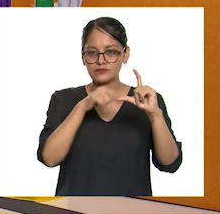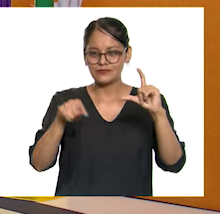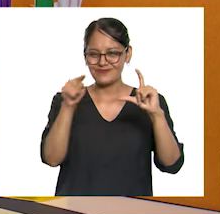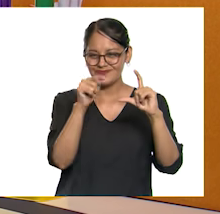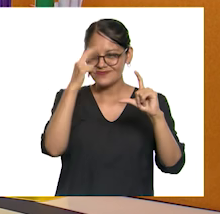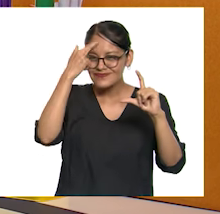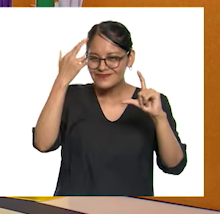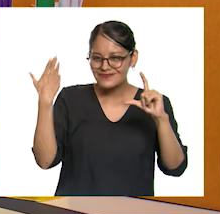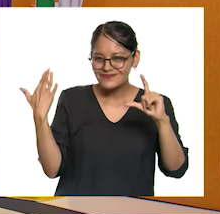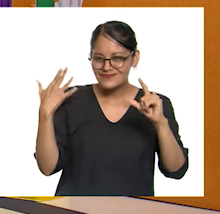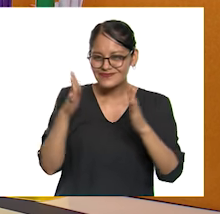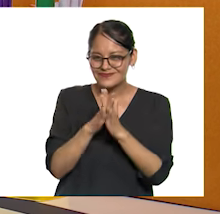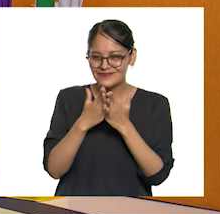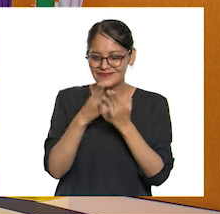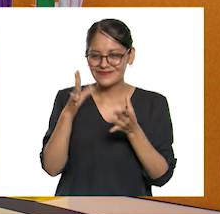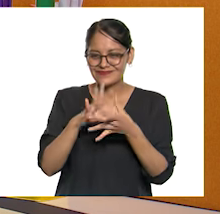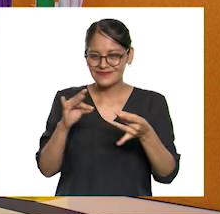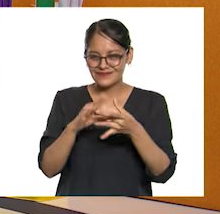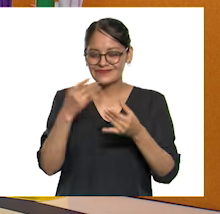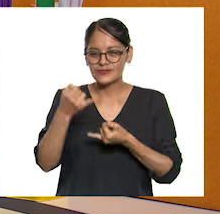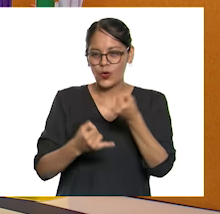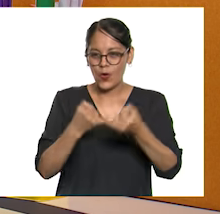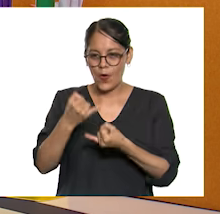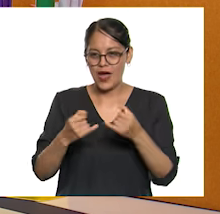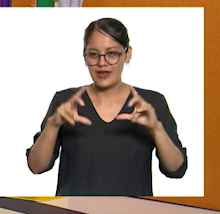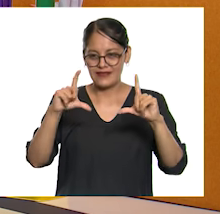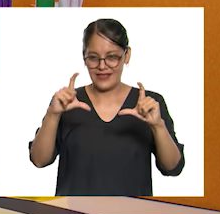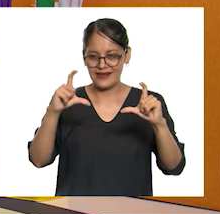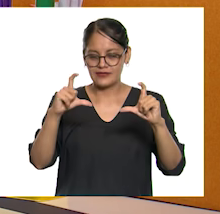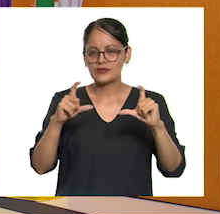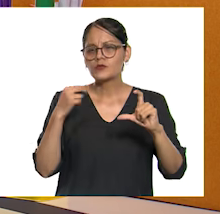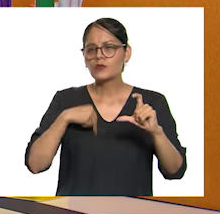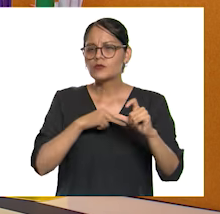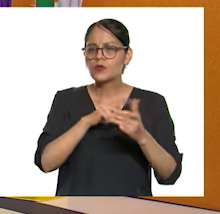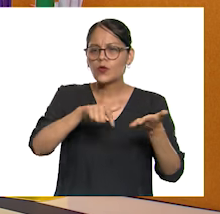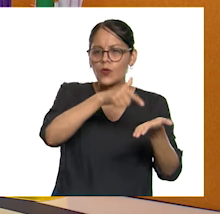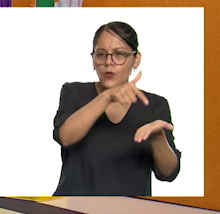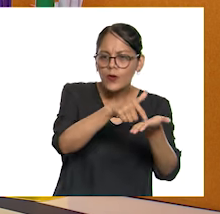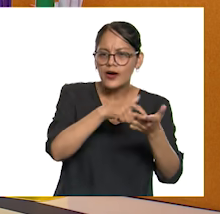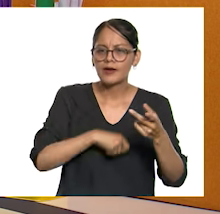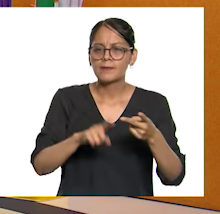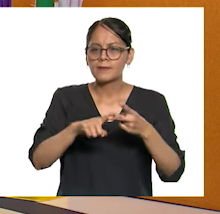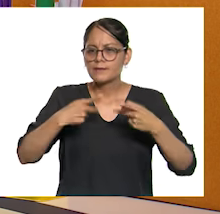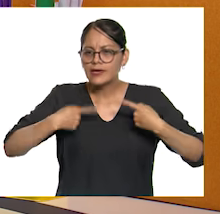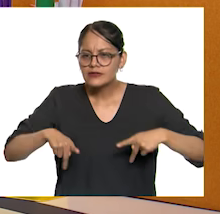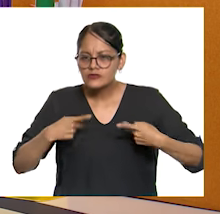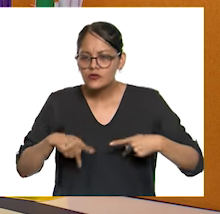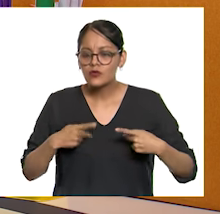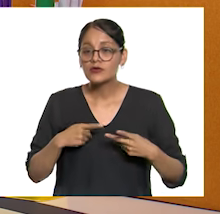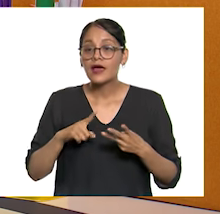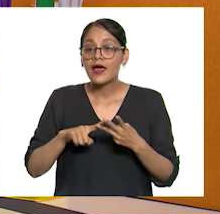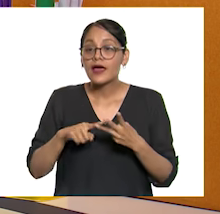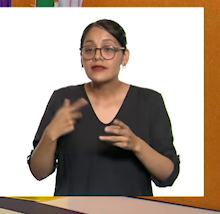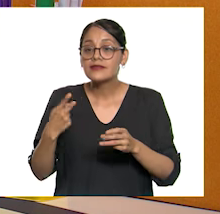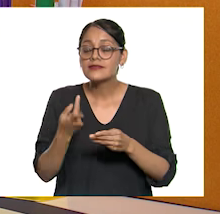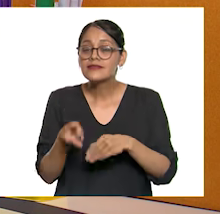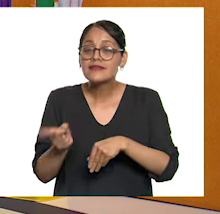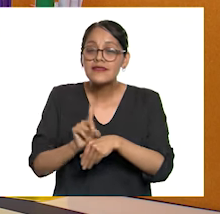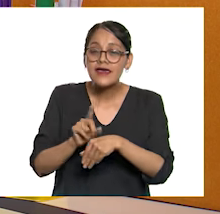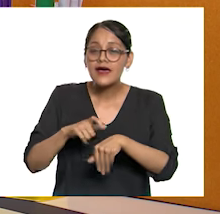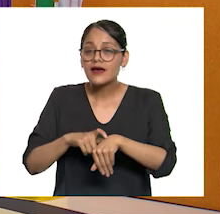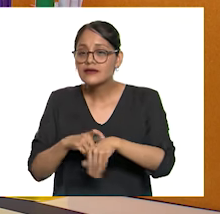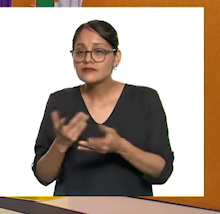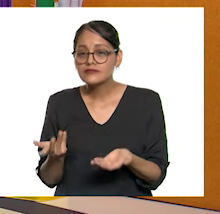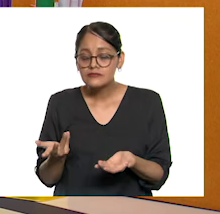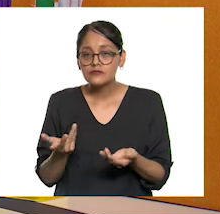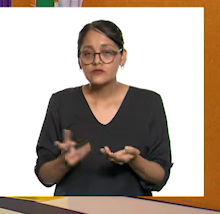nos lo mencionaba nuestro libro. Podemos identificar escenarios, personajes, momentos y hacer, no sé, por